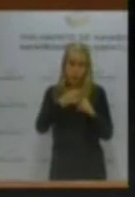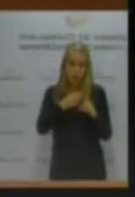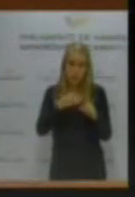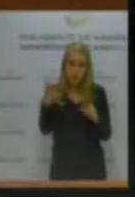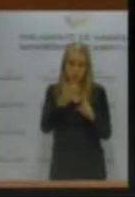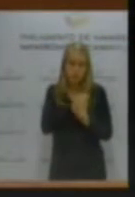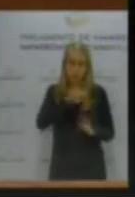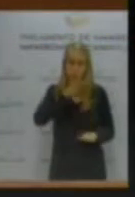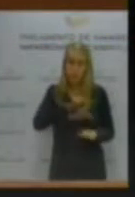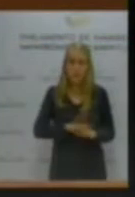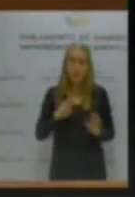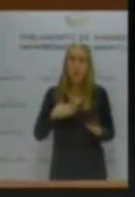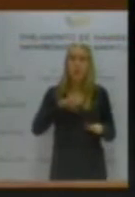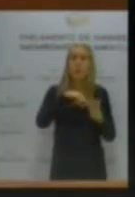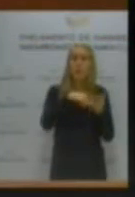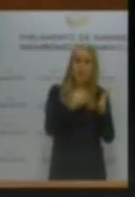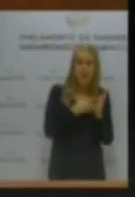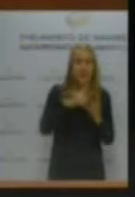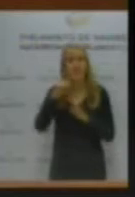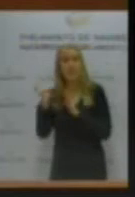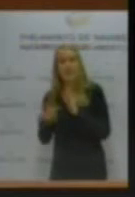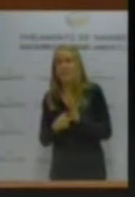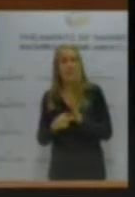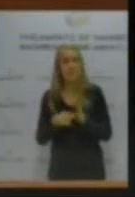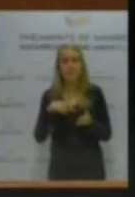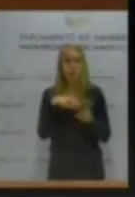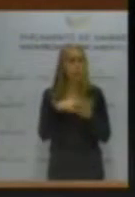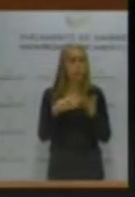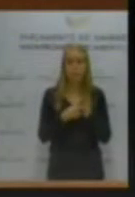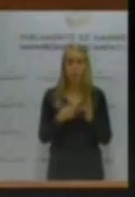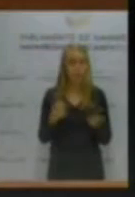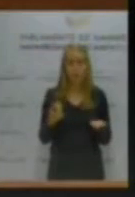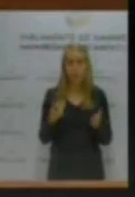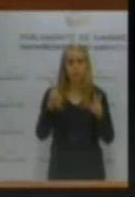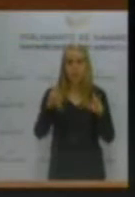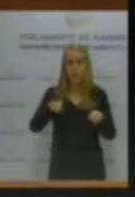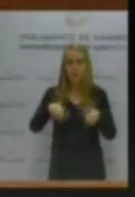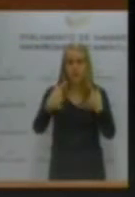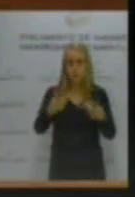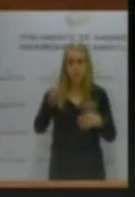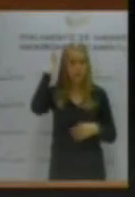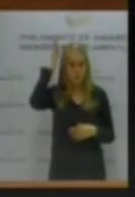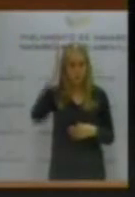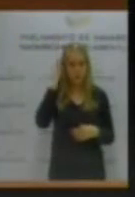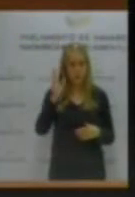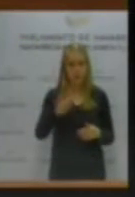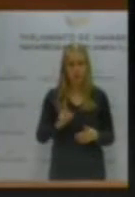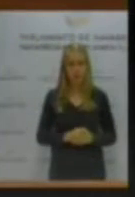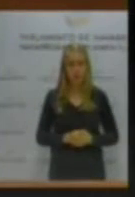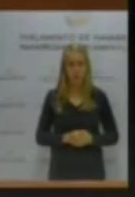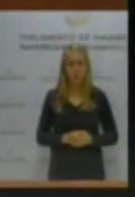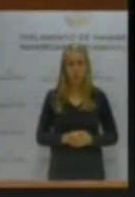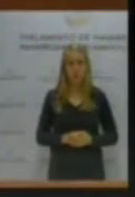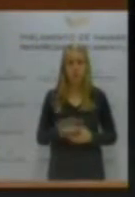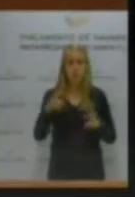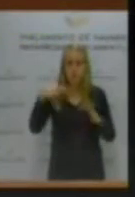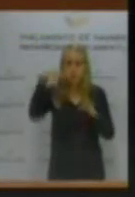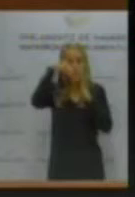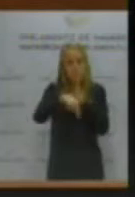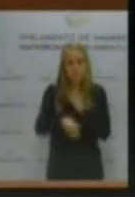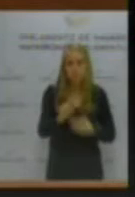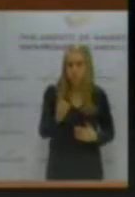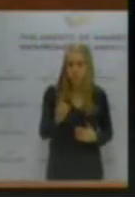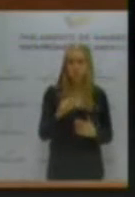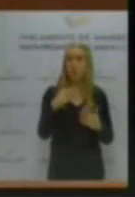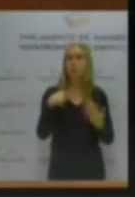y ni el plan ni la ley son capaces de solucionar el problema de los residuos en Navarra. No entran en el fondo de la cuestión y de esta